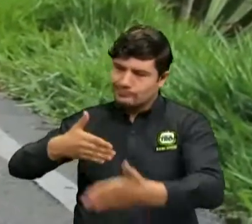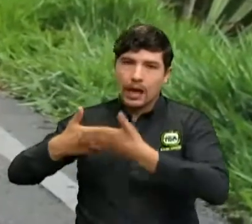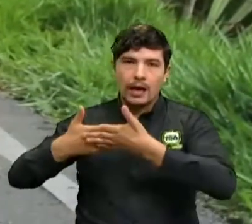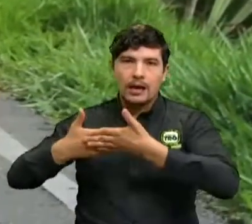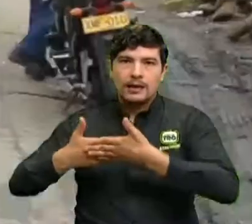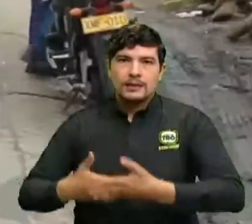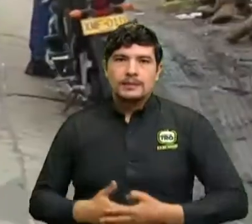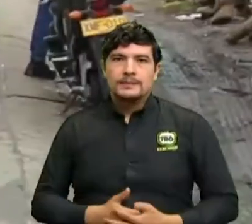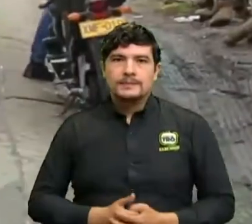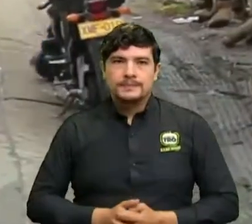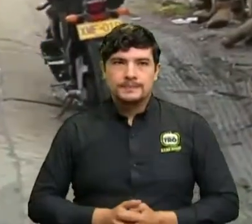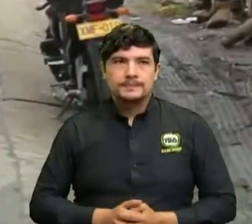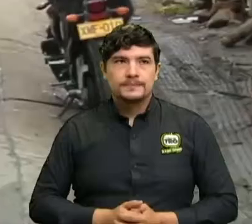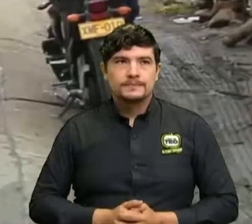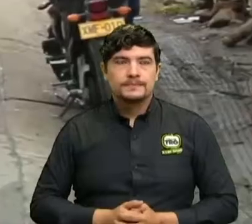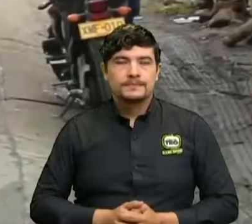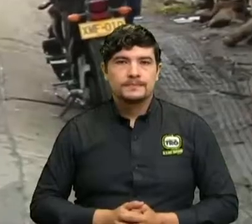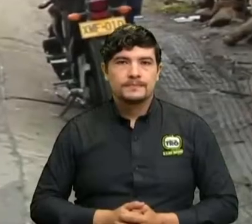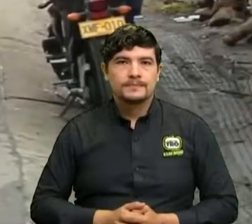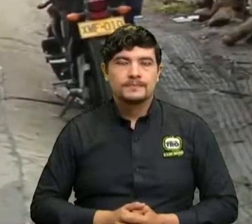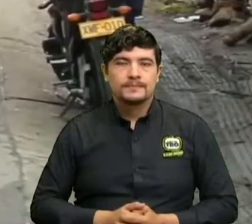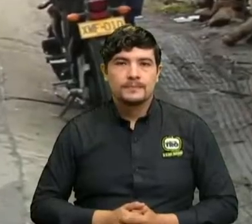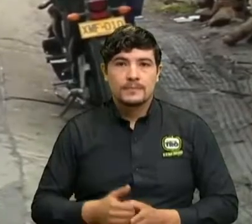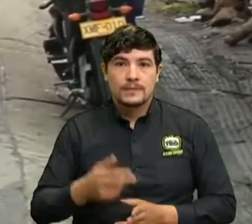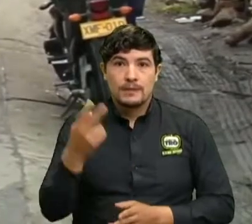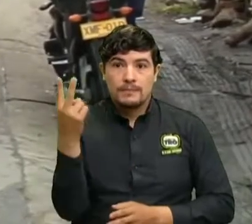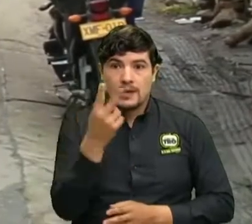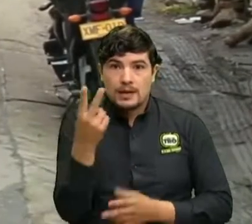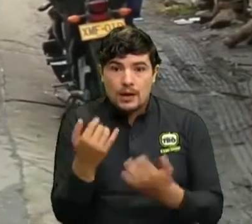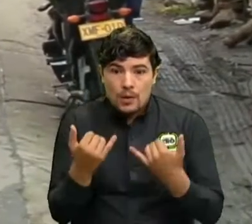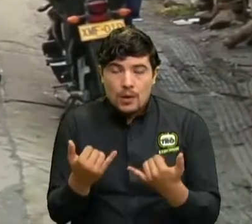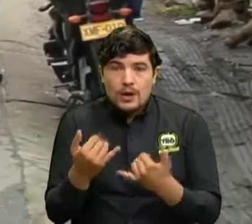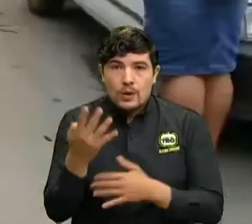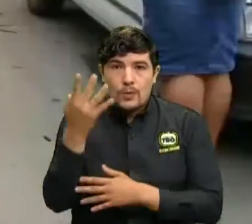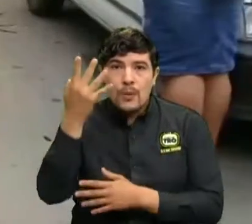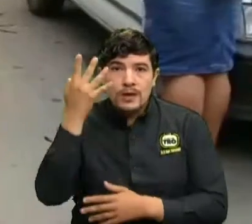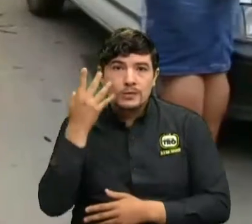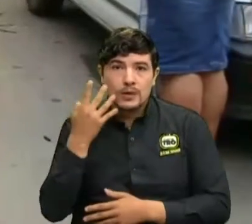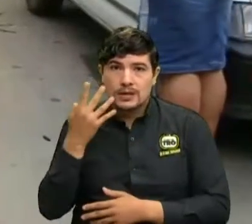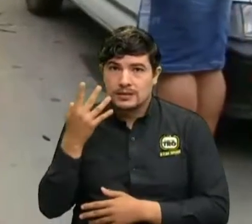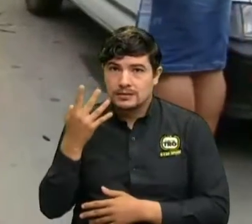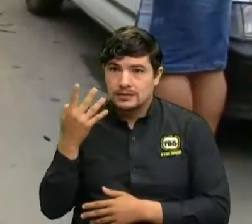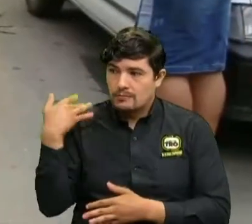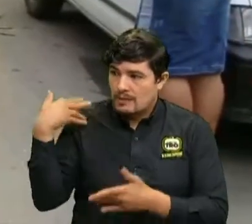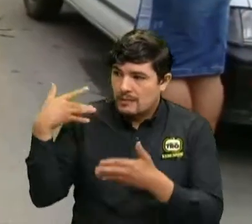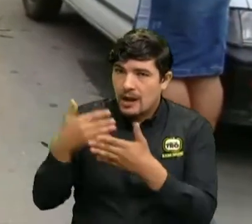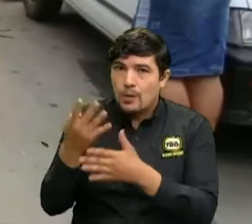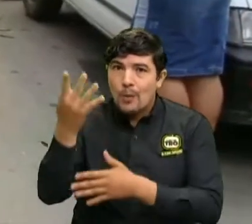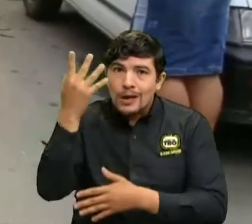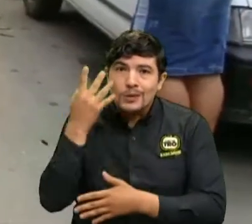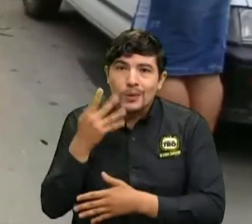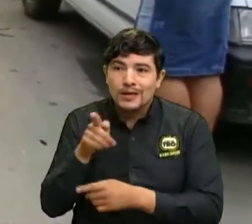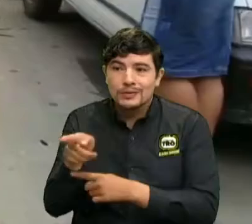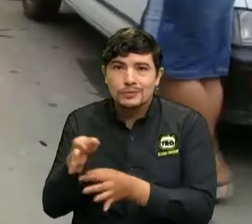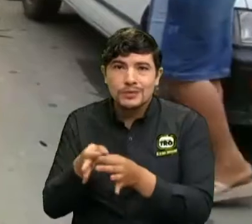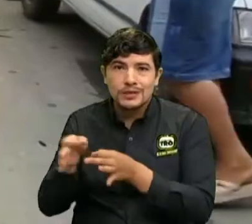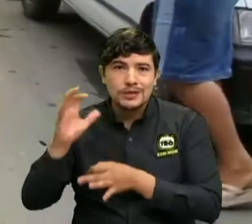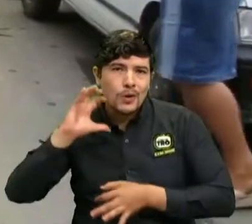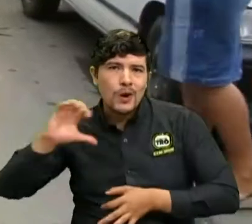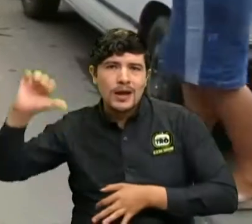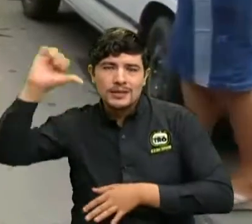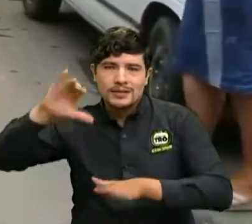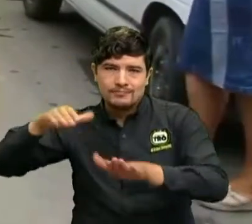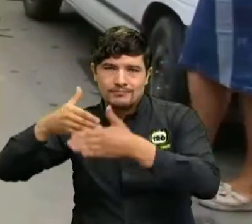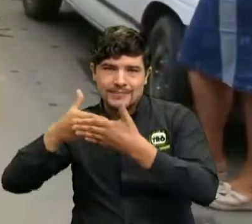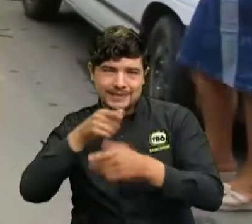vía. Hoy viernes se cumplen 4 días de bloqueos en las vías de acceso al municipio de Ocaña. Uno en el sector de Astilleros que